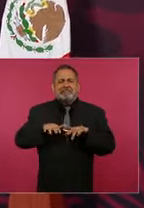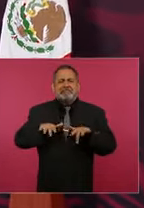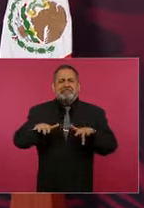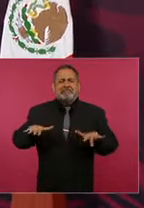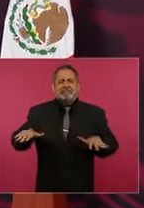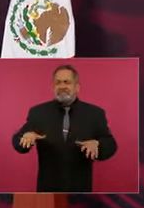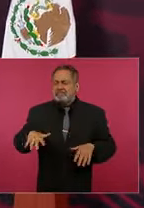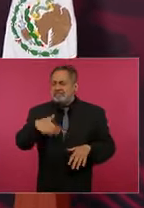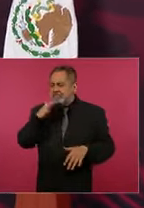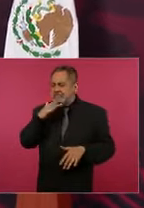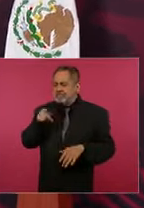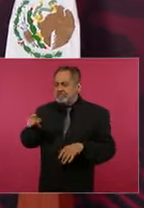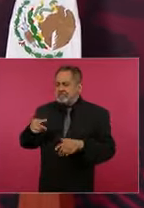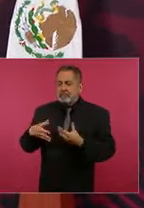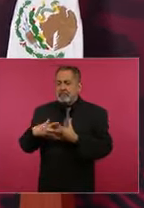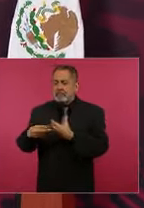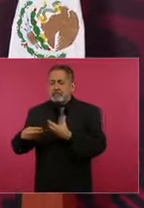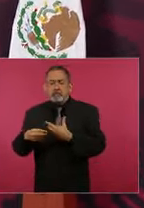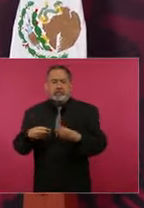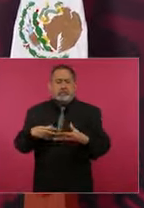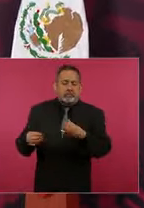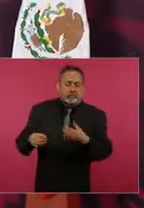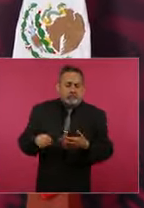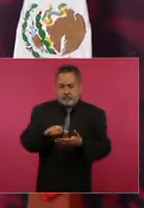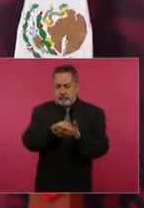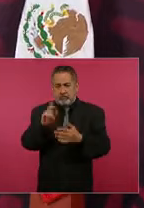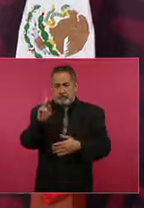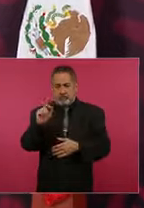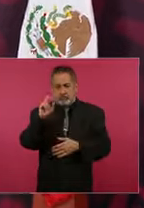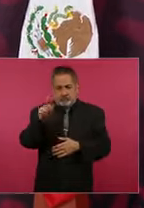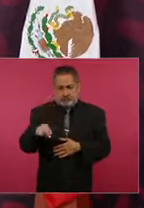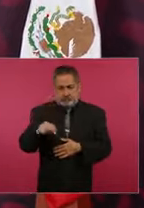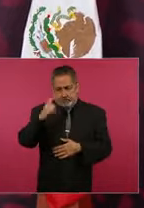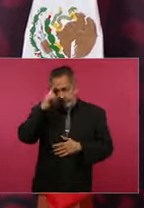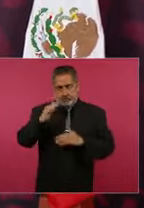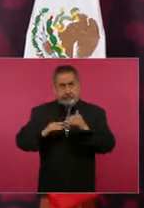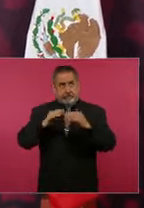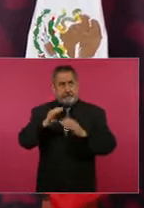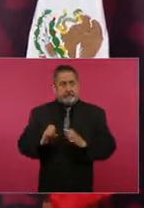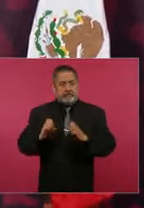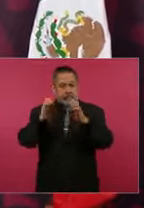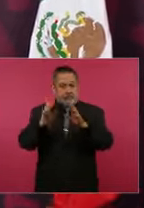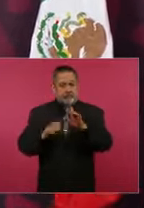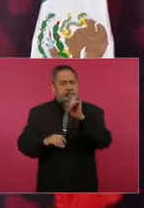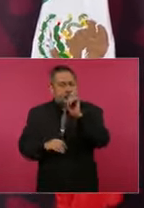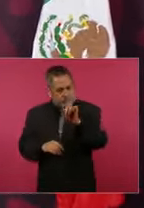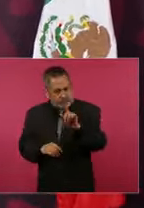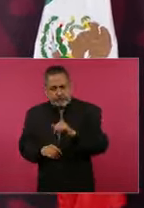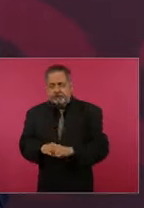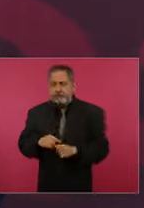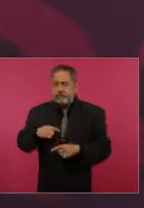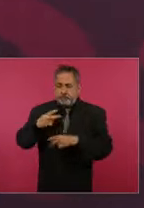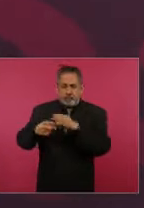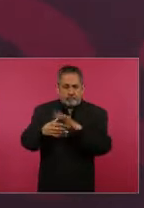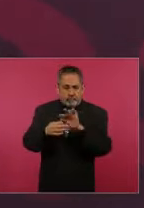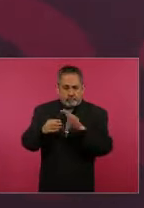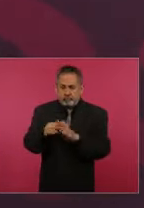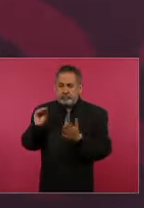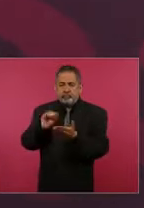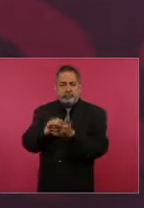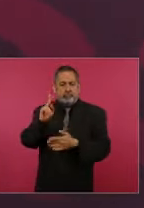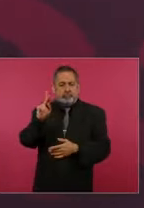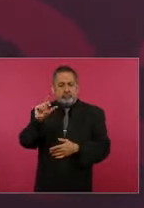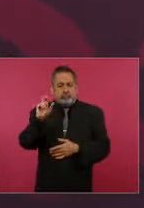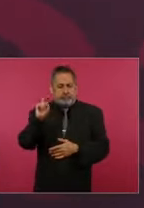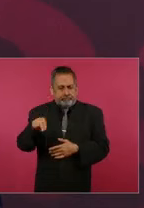Si hay un plan de desarrollo, que esa es otra cuestión, nosotros vamos a avanzar mucho dejando